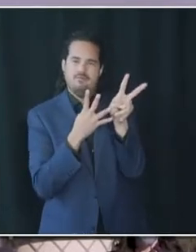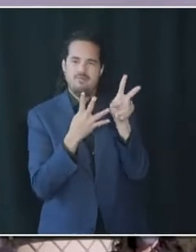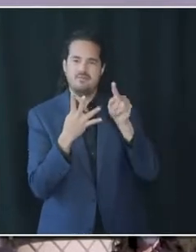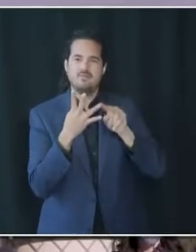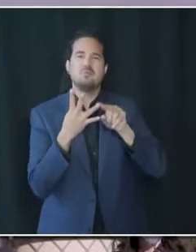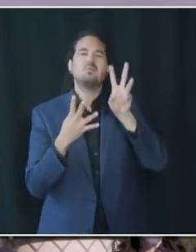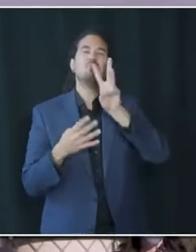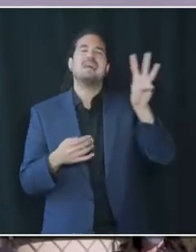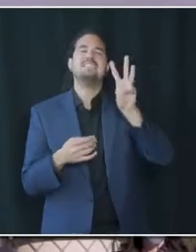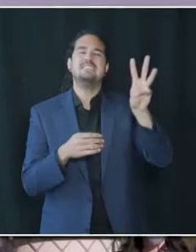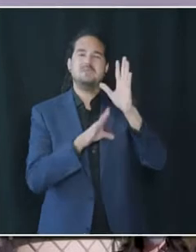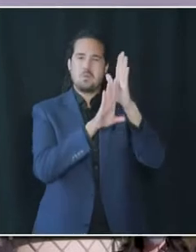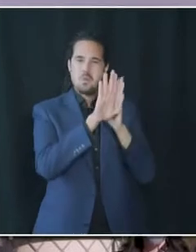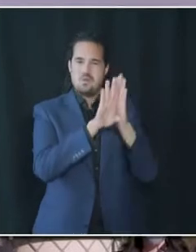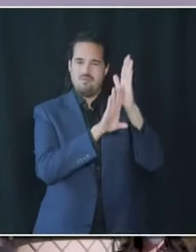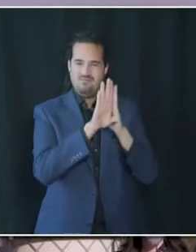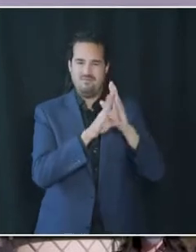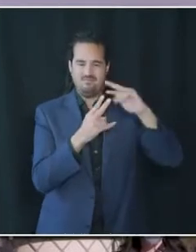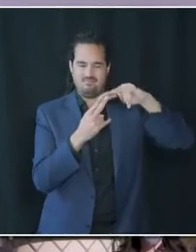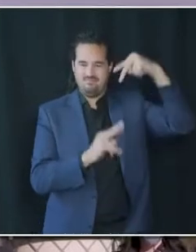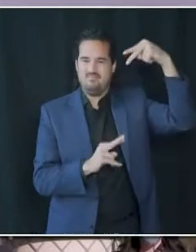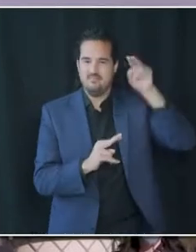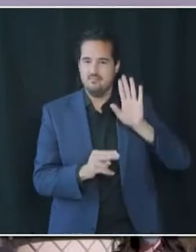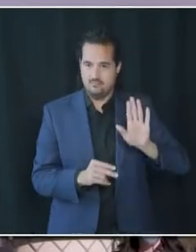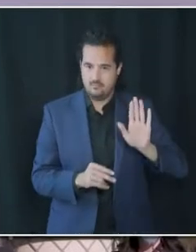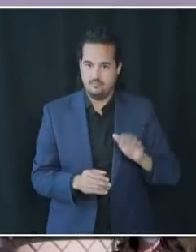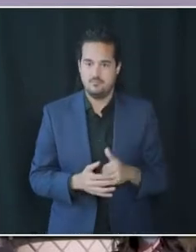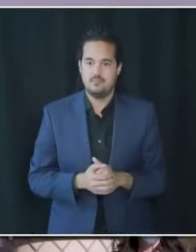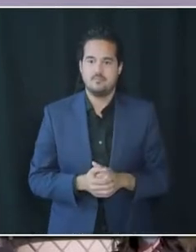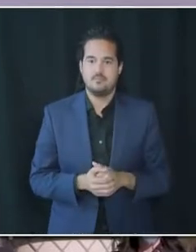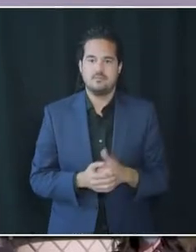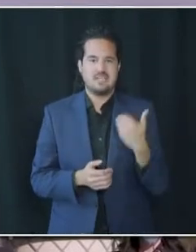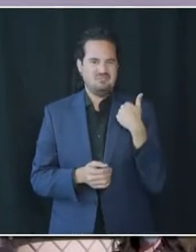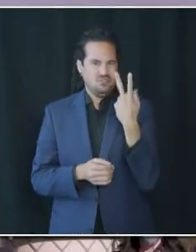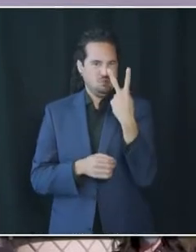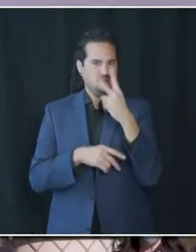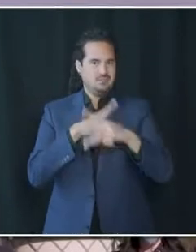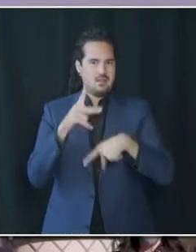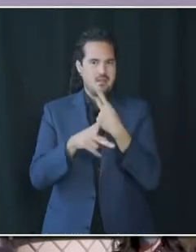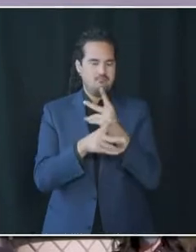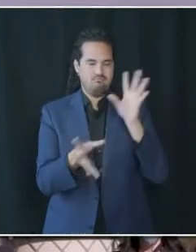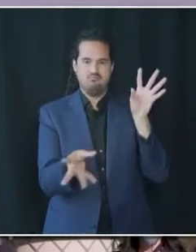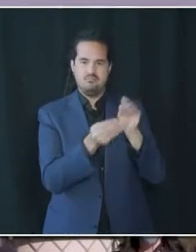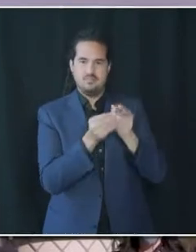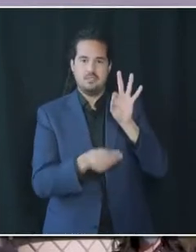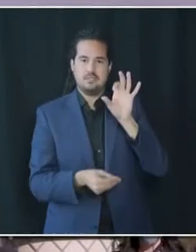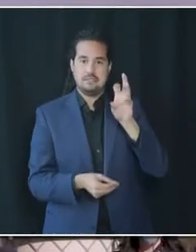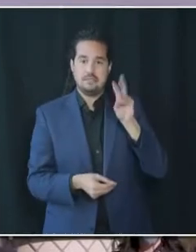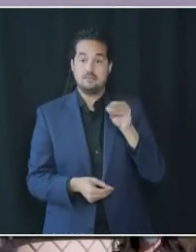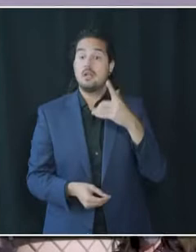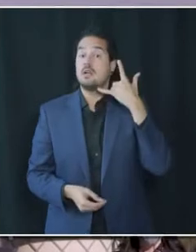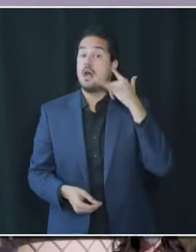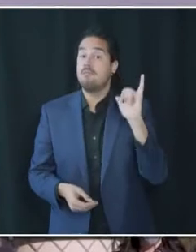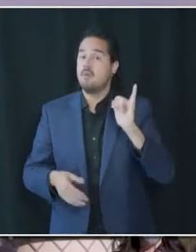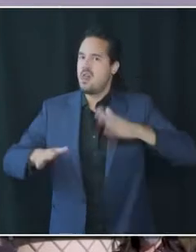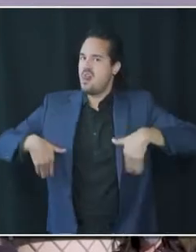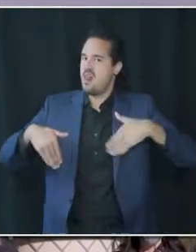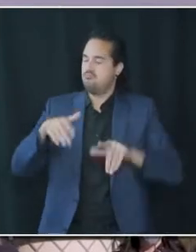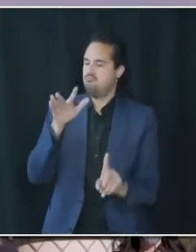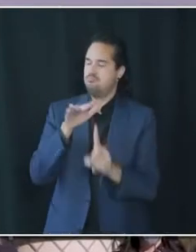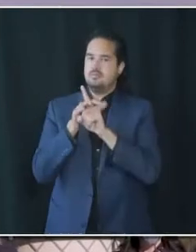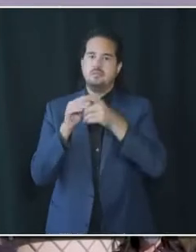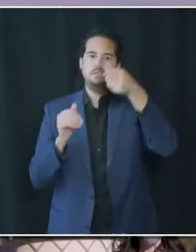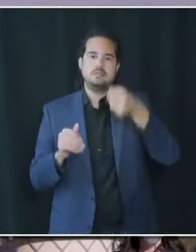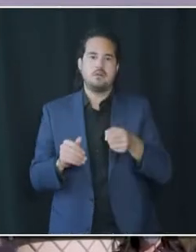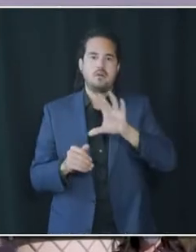variantes el de aquí el del reino unido actualmente no tenemos variantes que reportar del sur de california